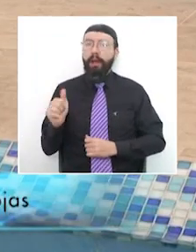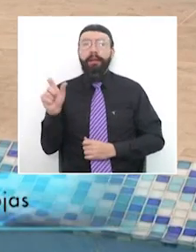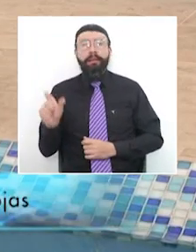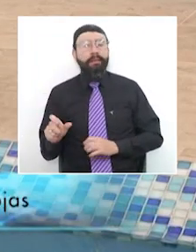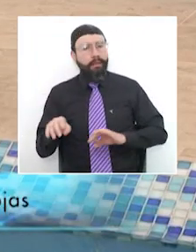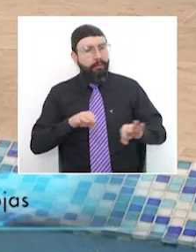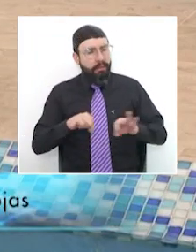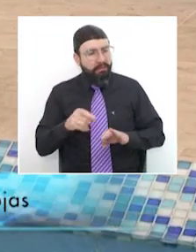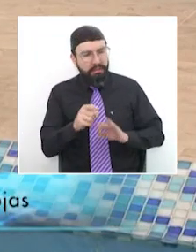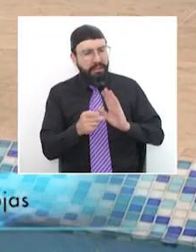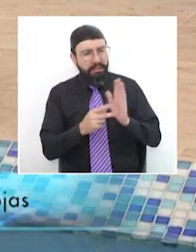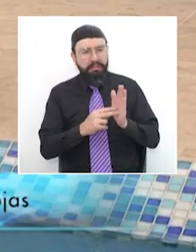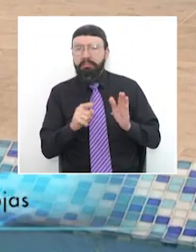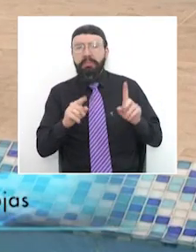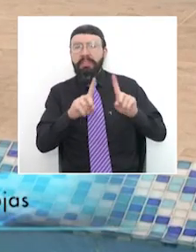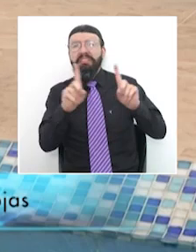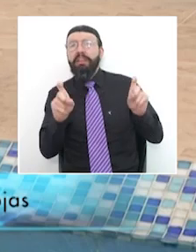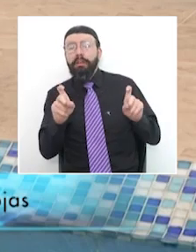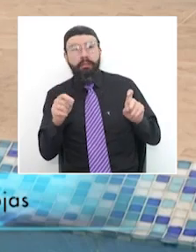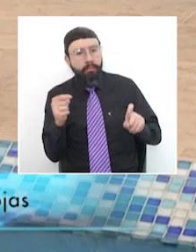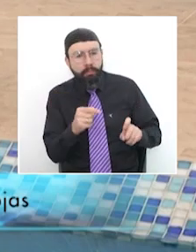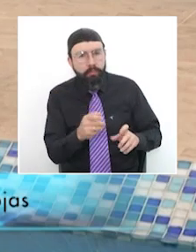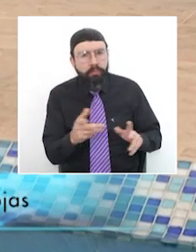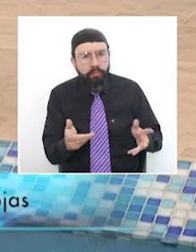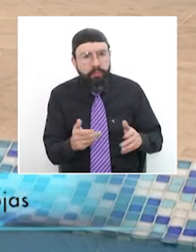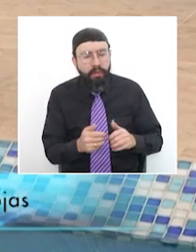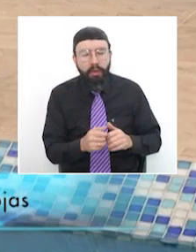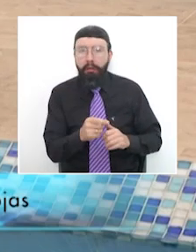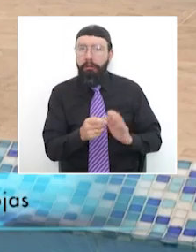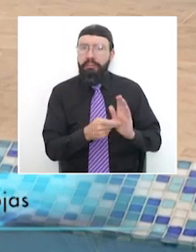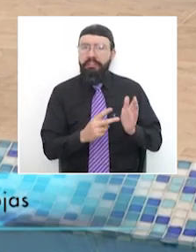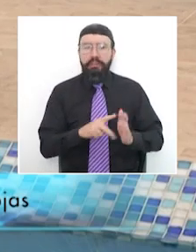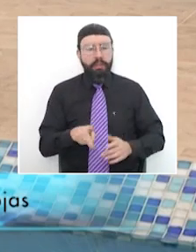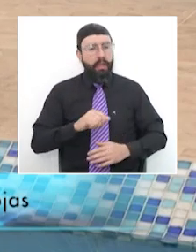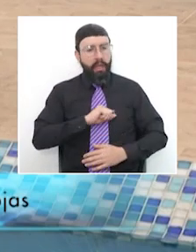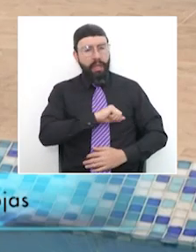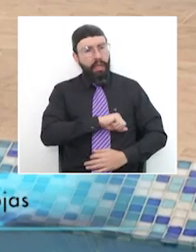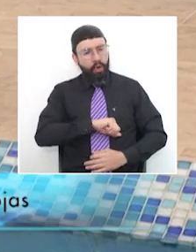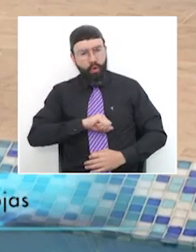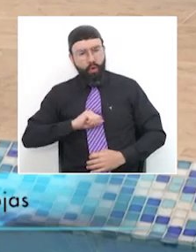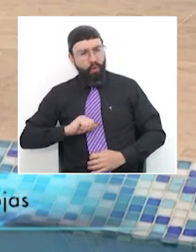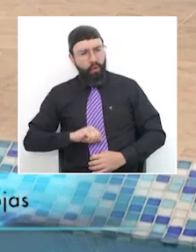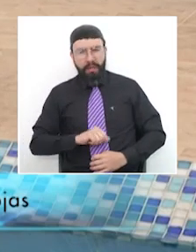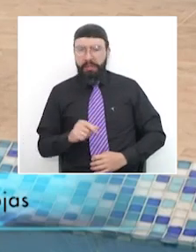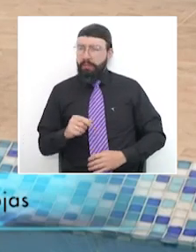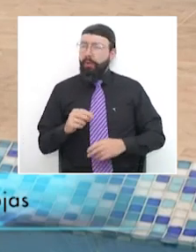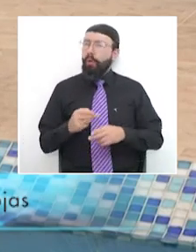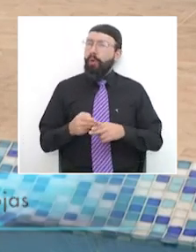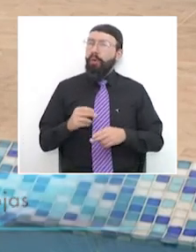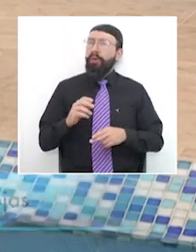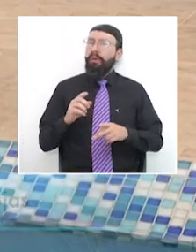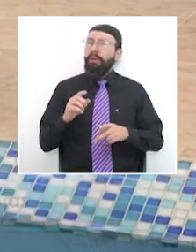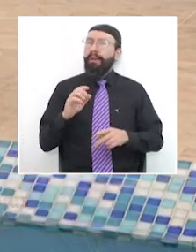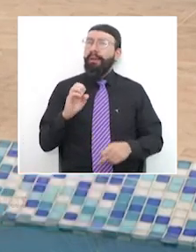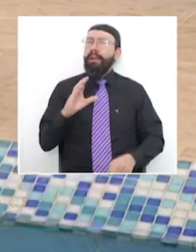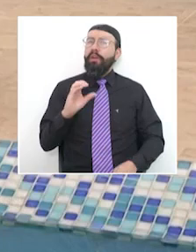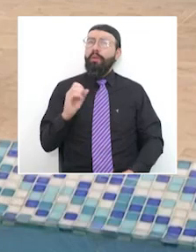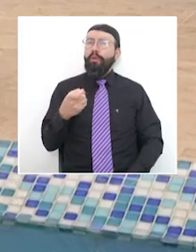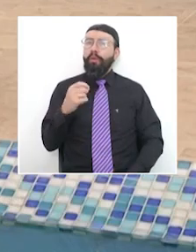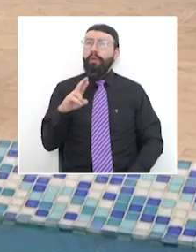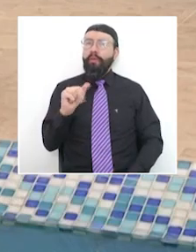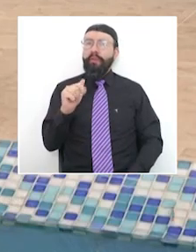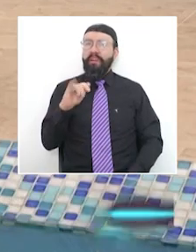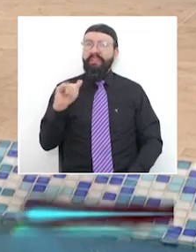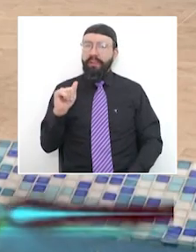es ese tema de una ecografía, de un ecodoppler? Mauricio, gracias por estar con nosotros y bienvenido a Conexión